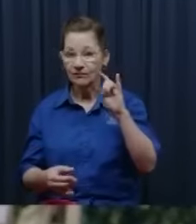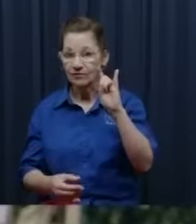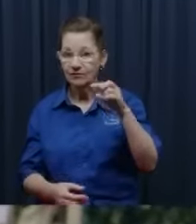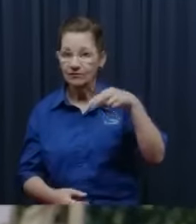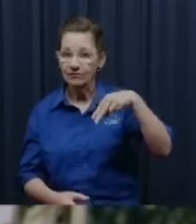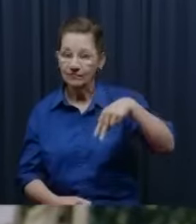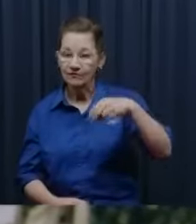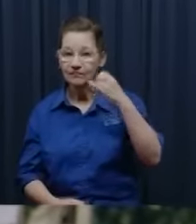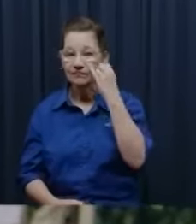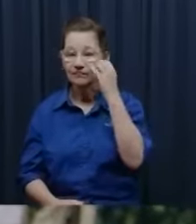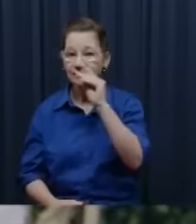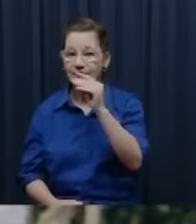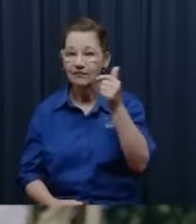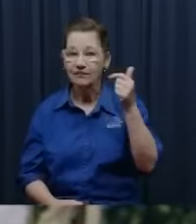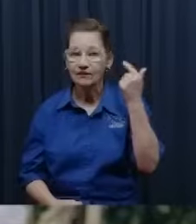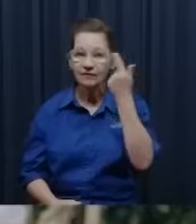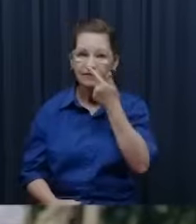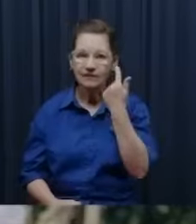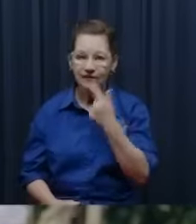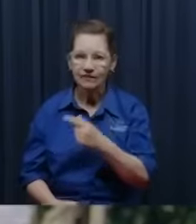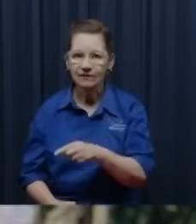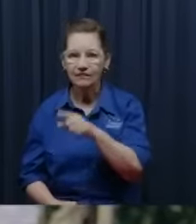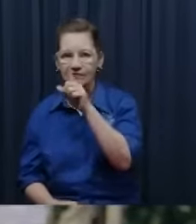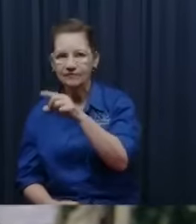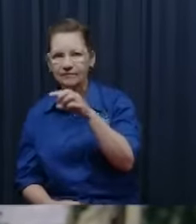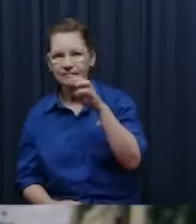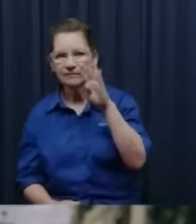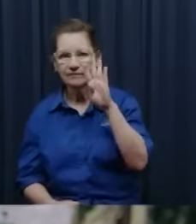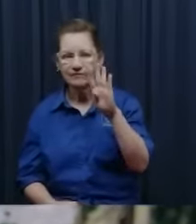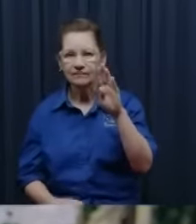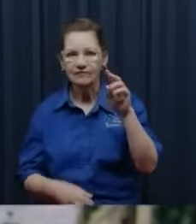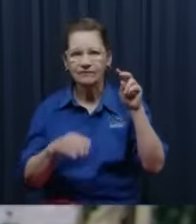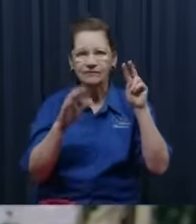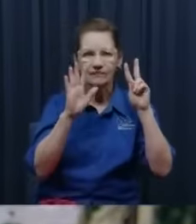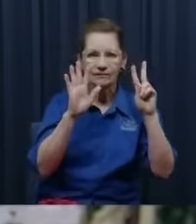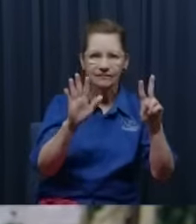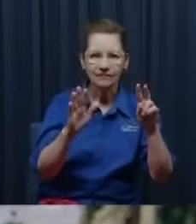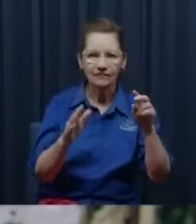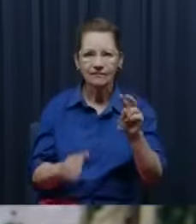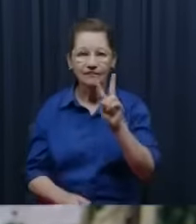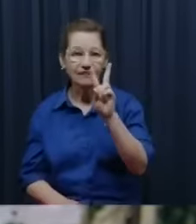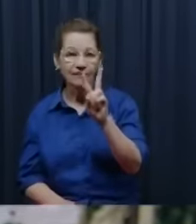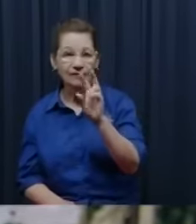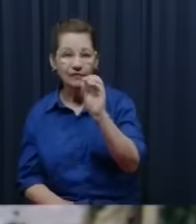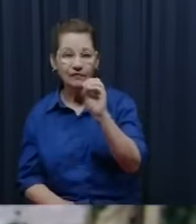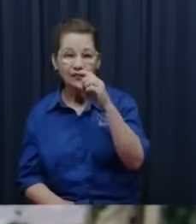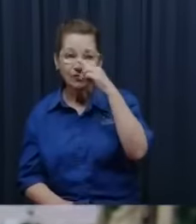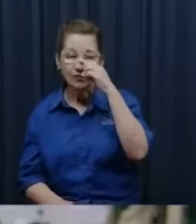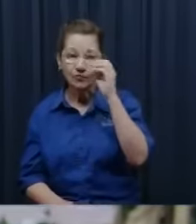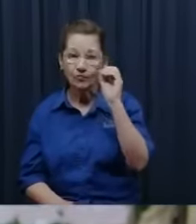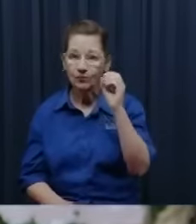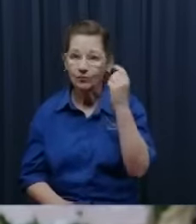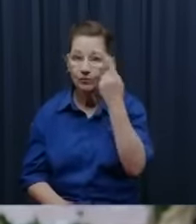eh una votación de 147 votos en contra de 9 y 25